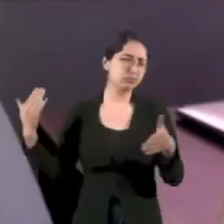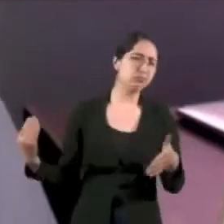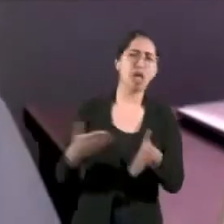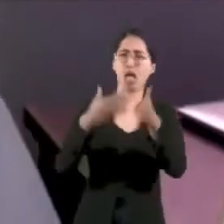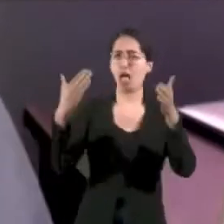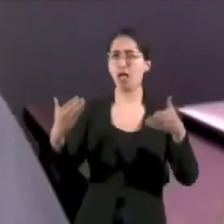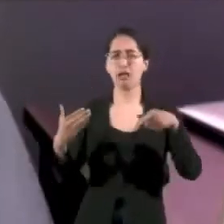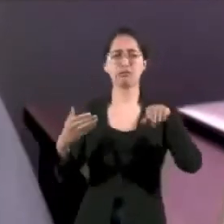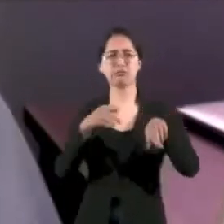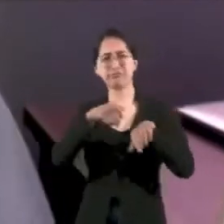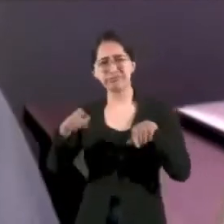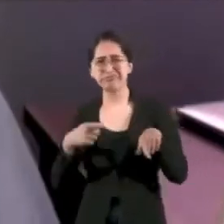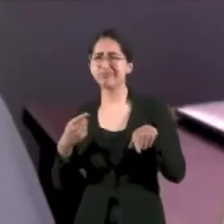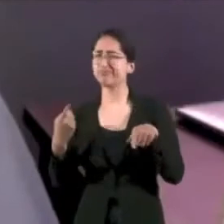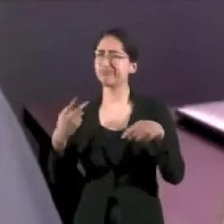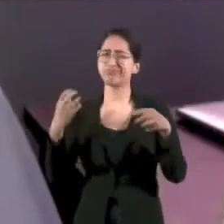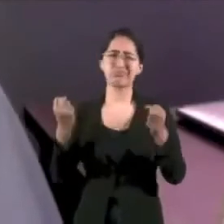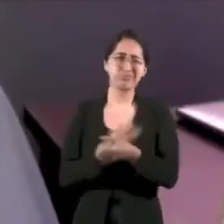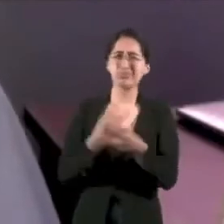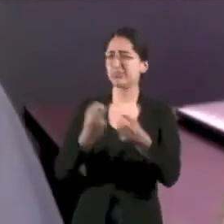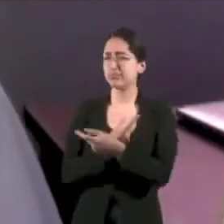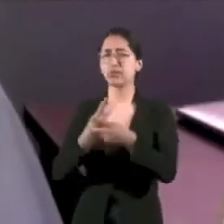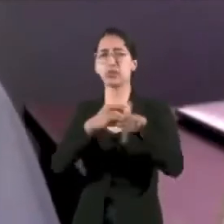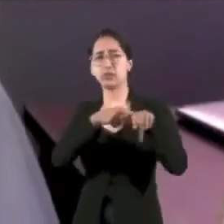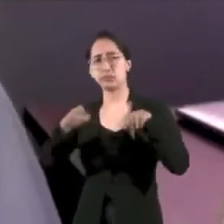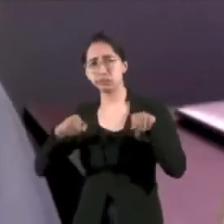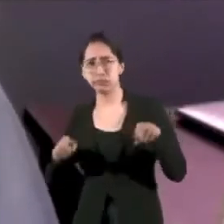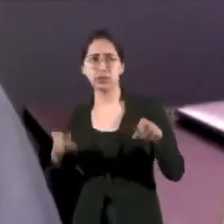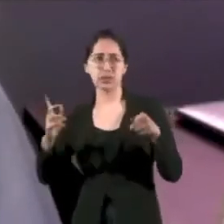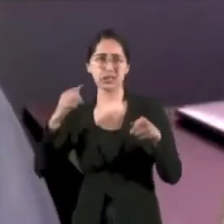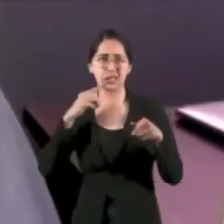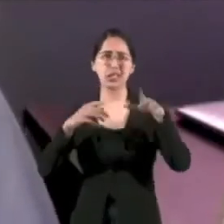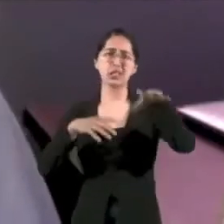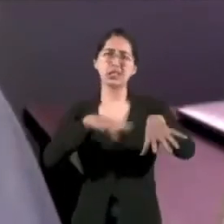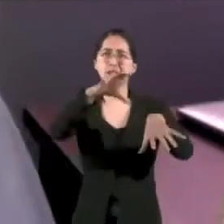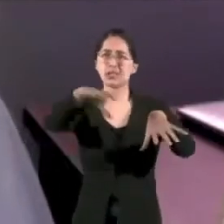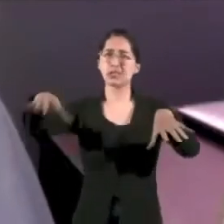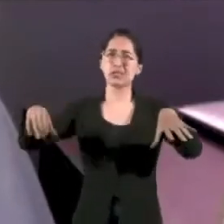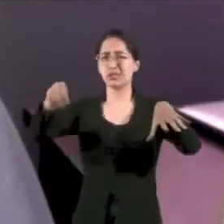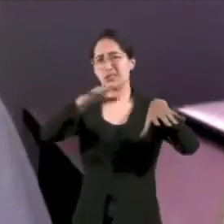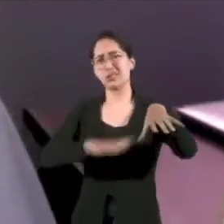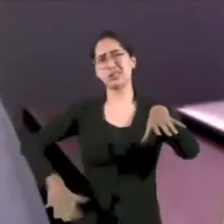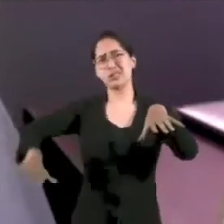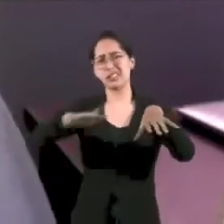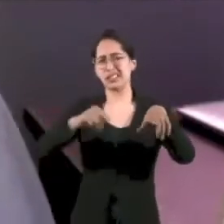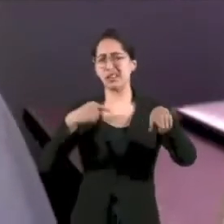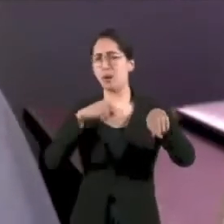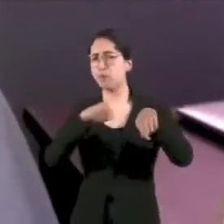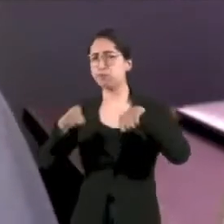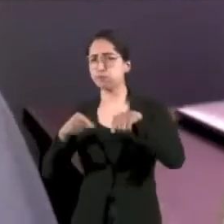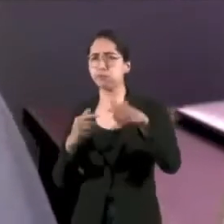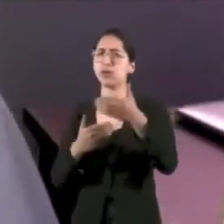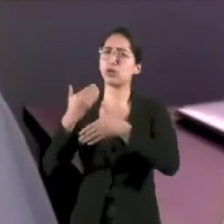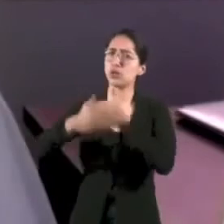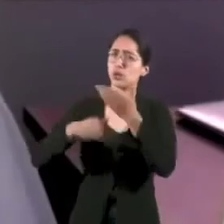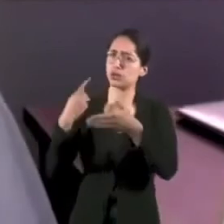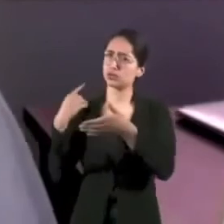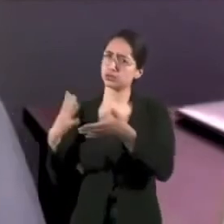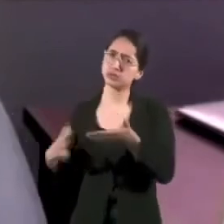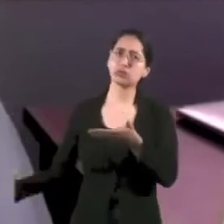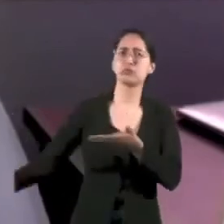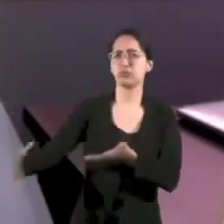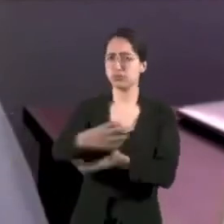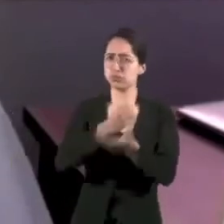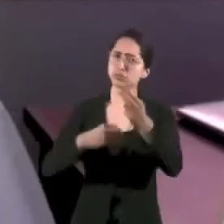los engaños del Estado, estaban en un proceso de amnistía, en un proceso también de reconciliación, de